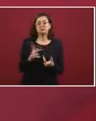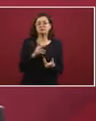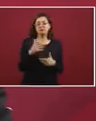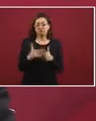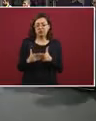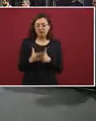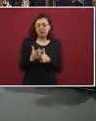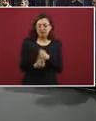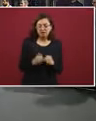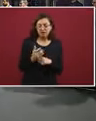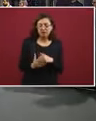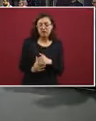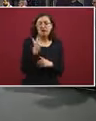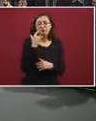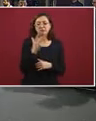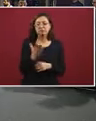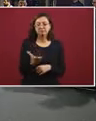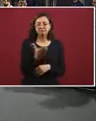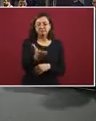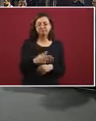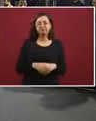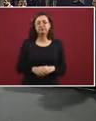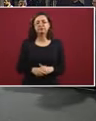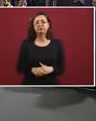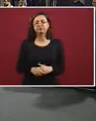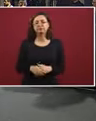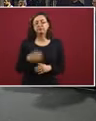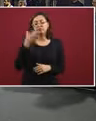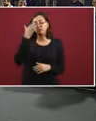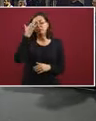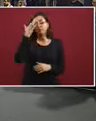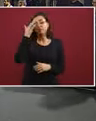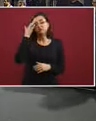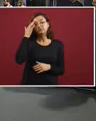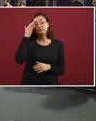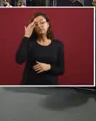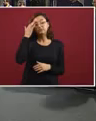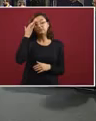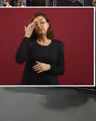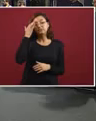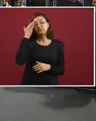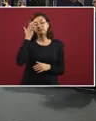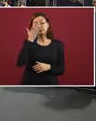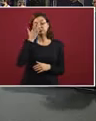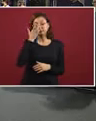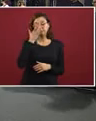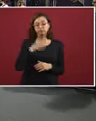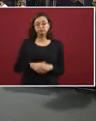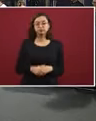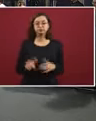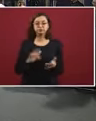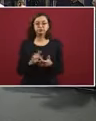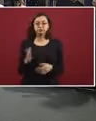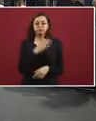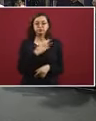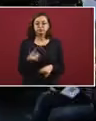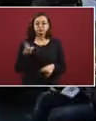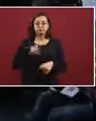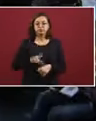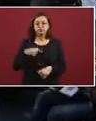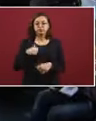con CELAC. Usted, por favor. Gracias, buenos días. Del